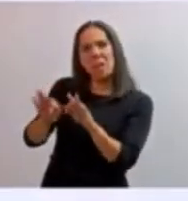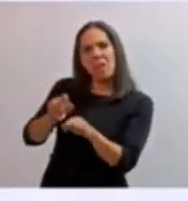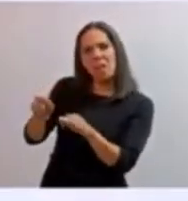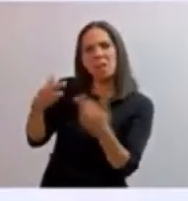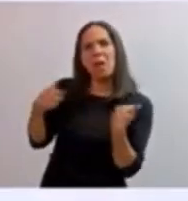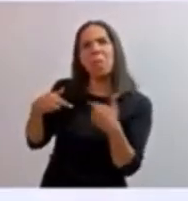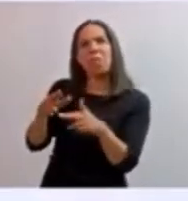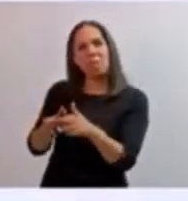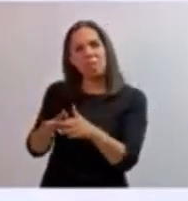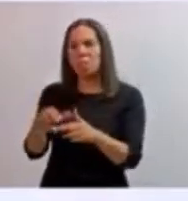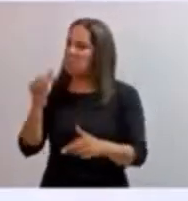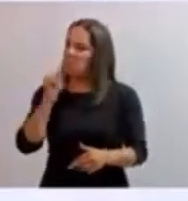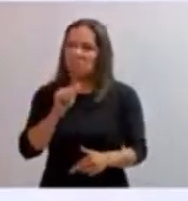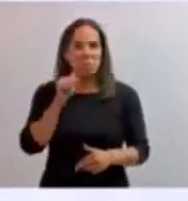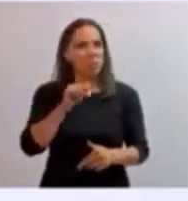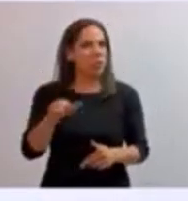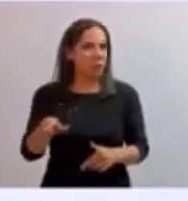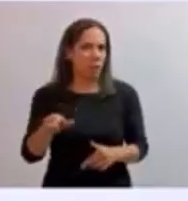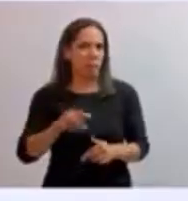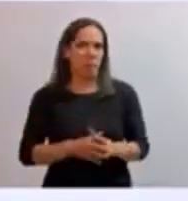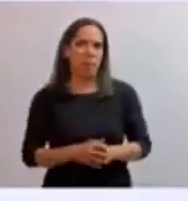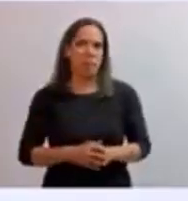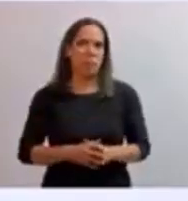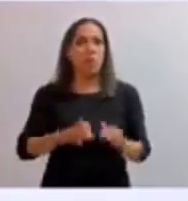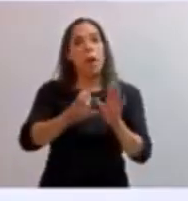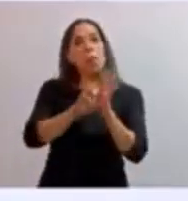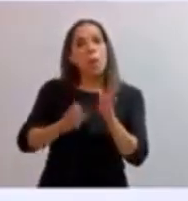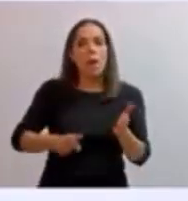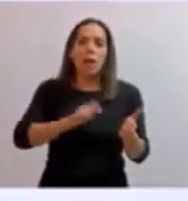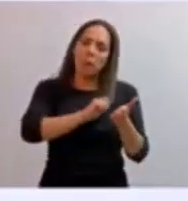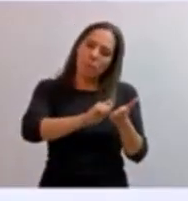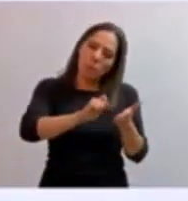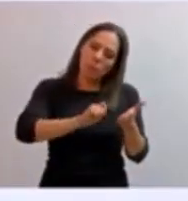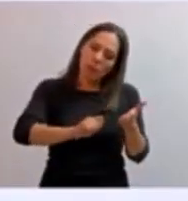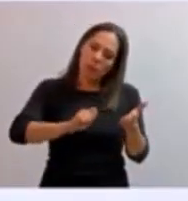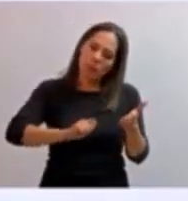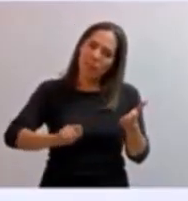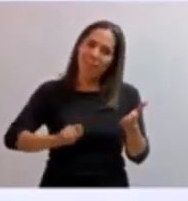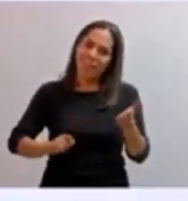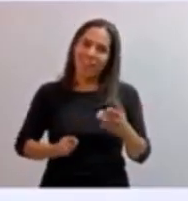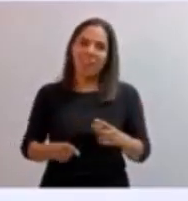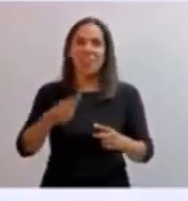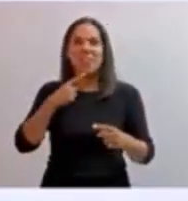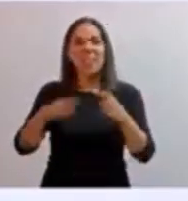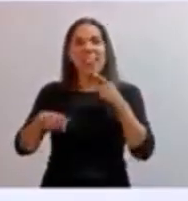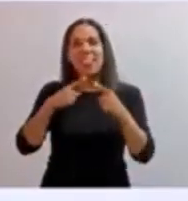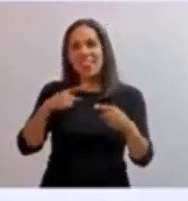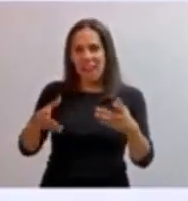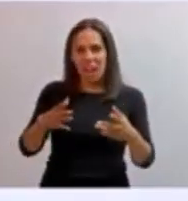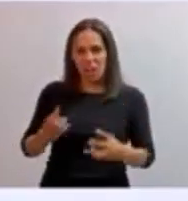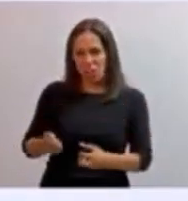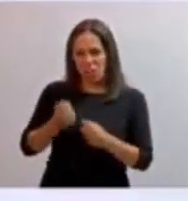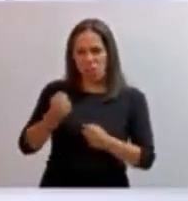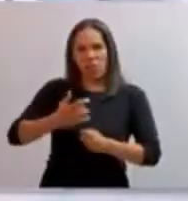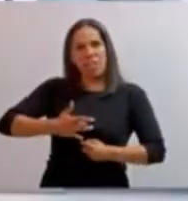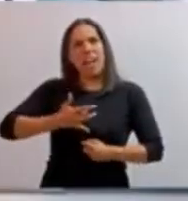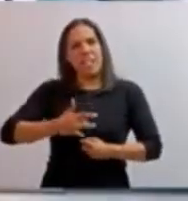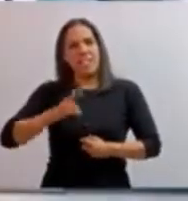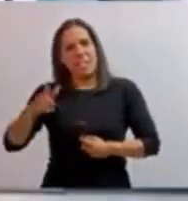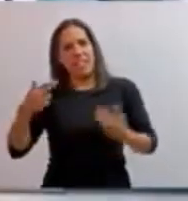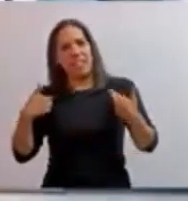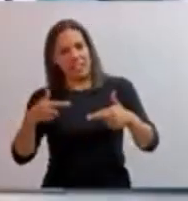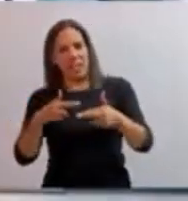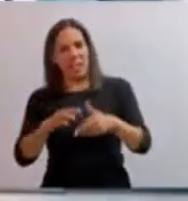mejorar. Para ello, pues, escribir y dialogar con el maestro, fortalecerlo siempre. Sí,